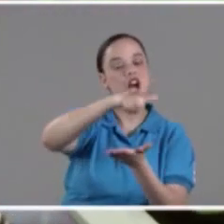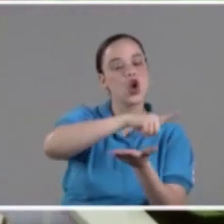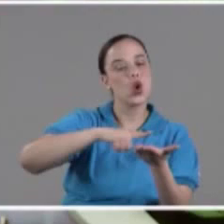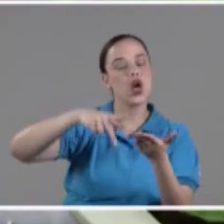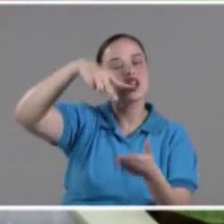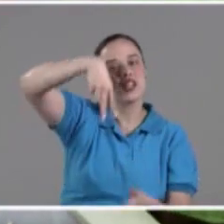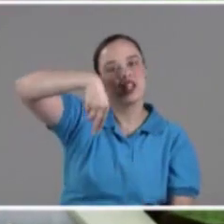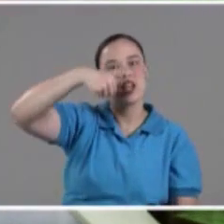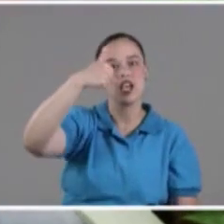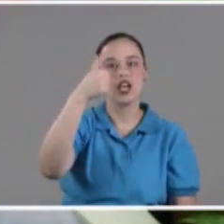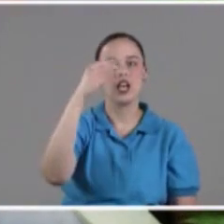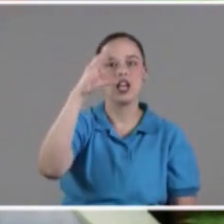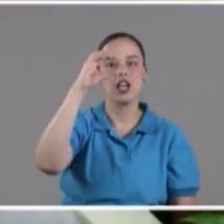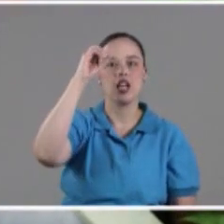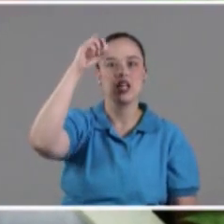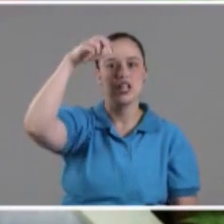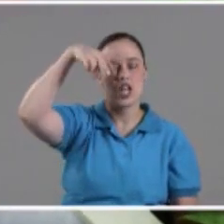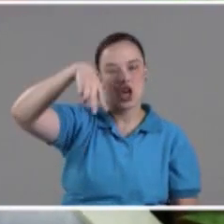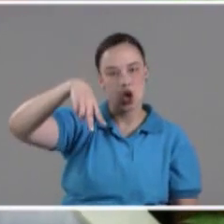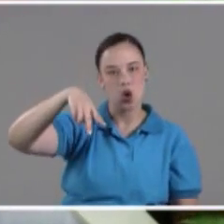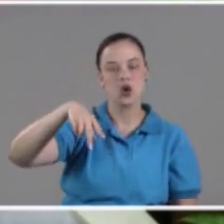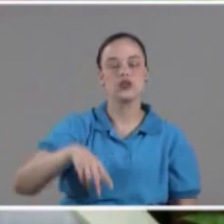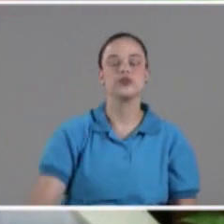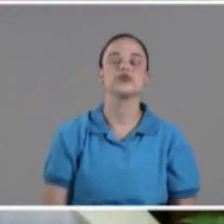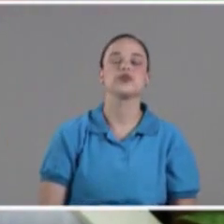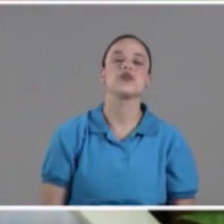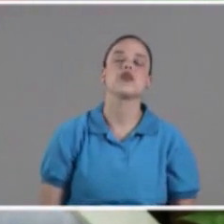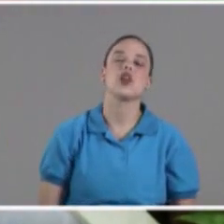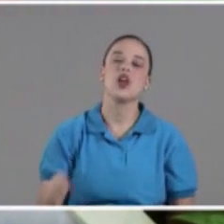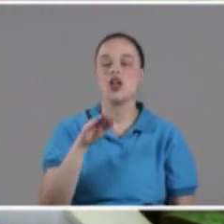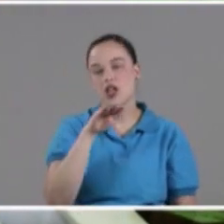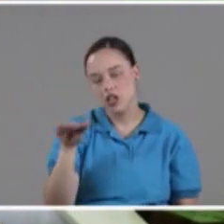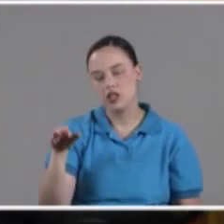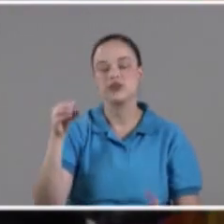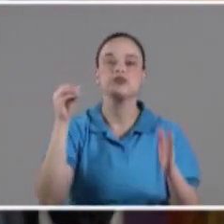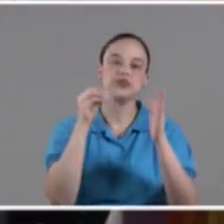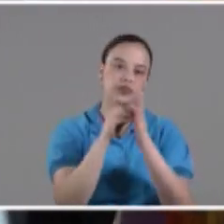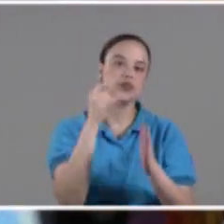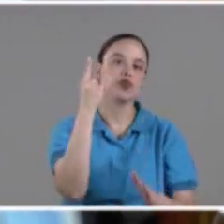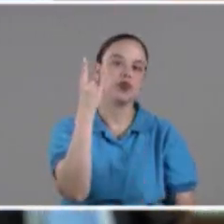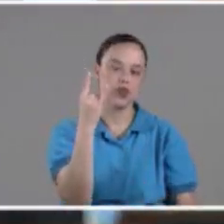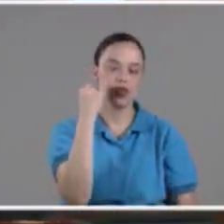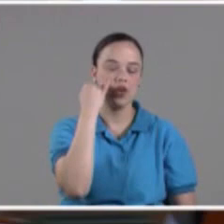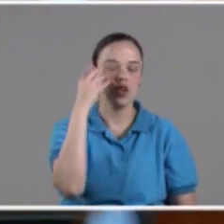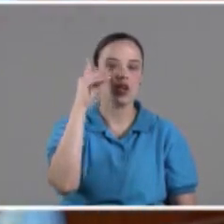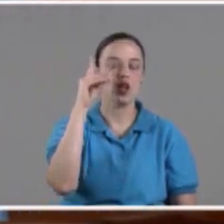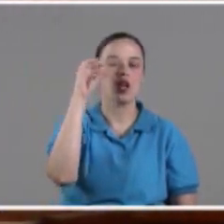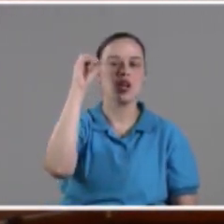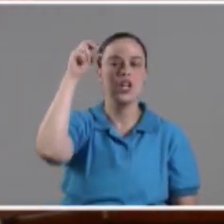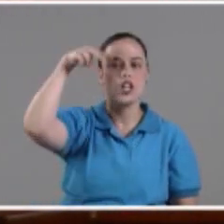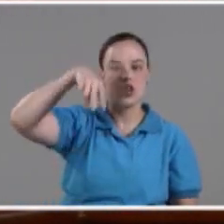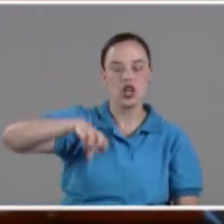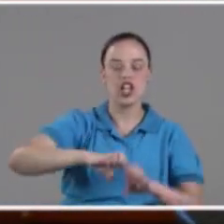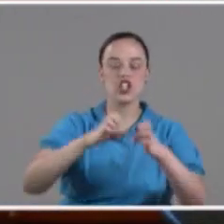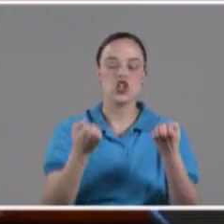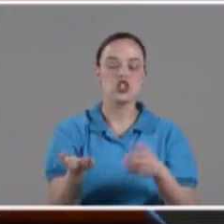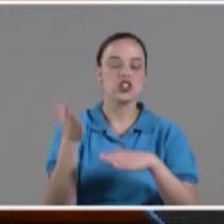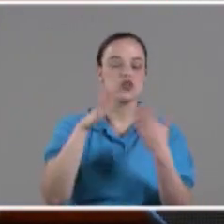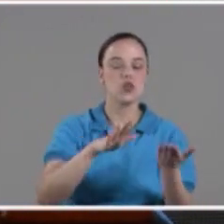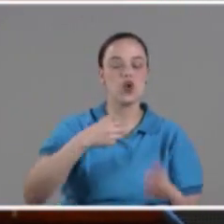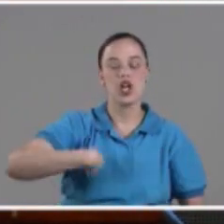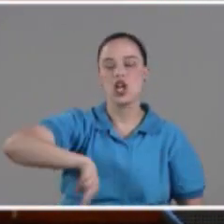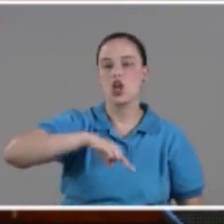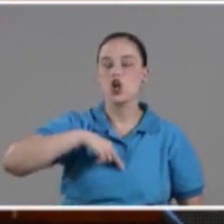nacón diagonal kidón entonces muere Nuestra fuerza